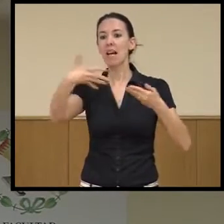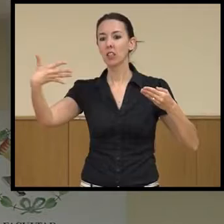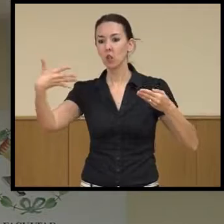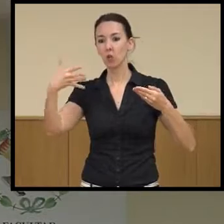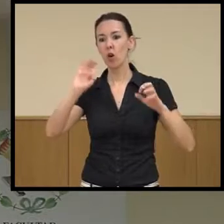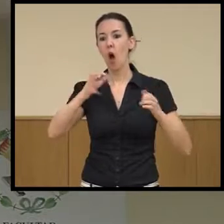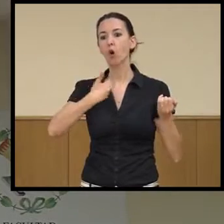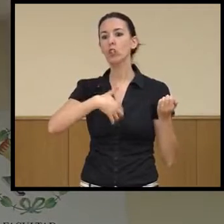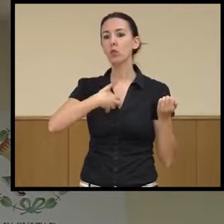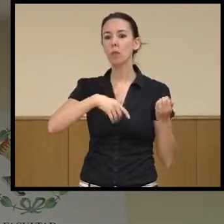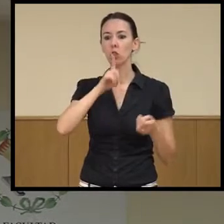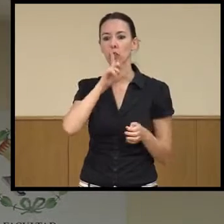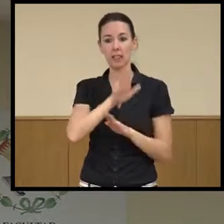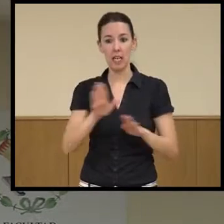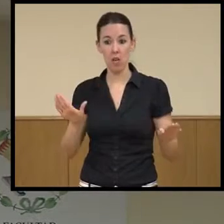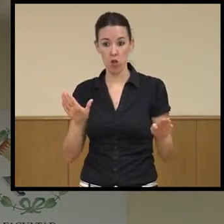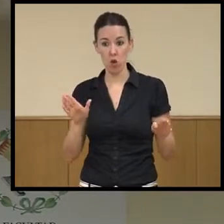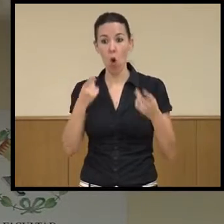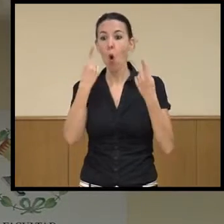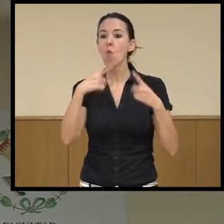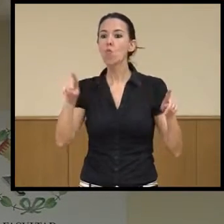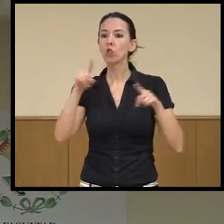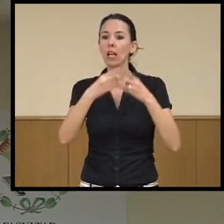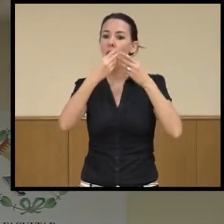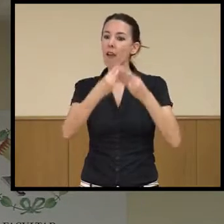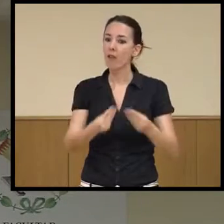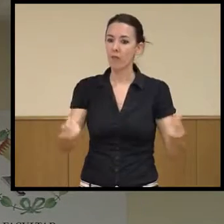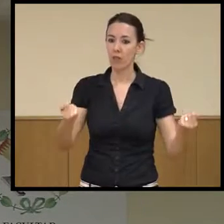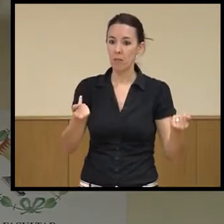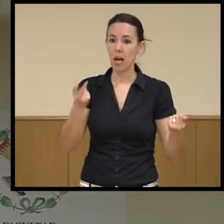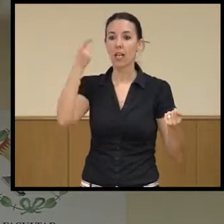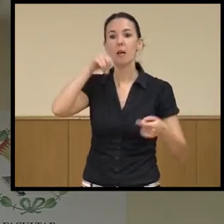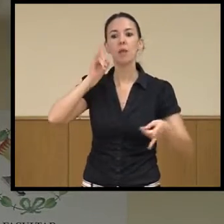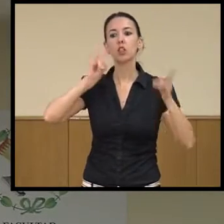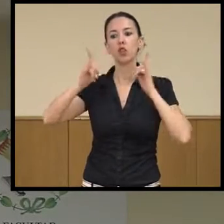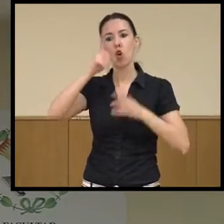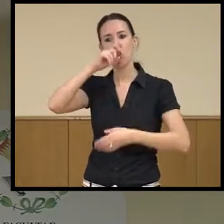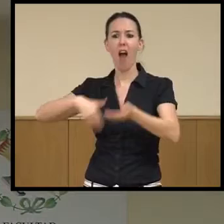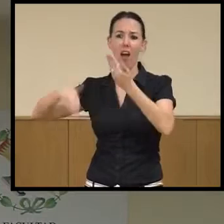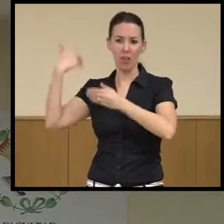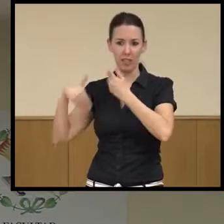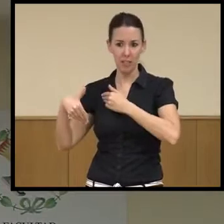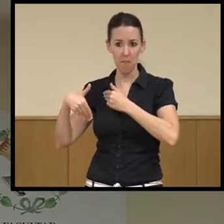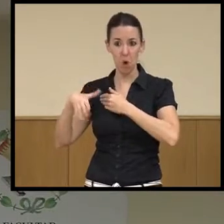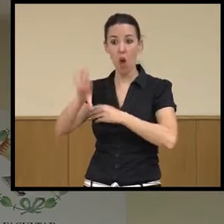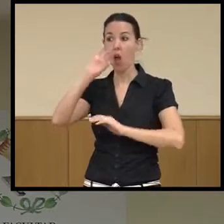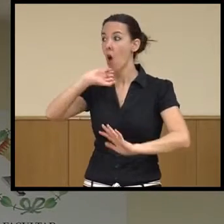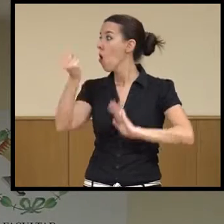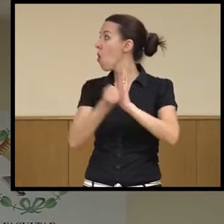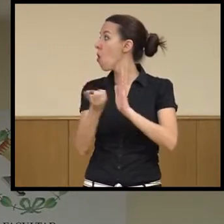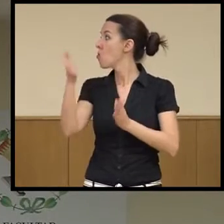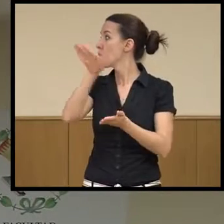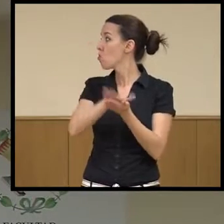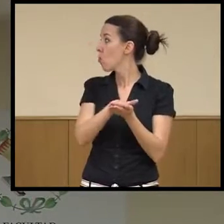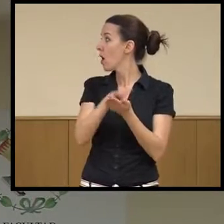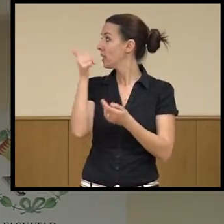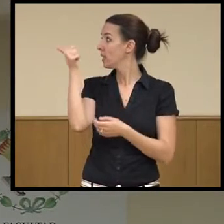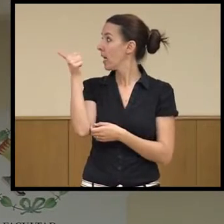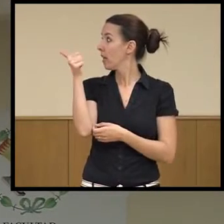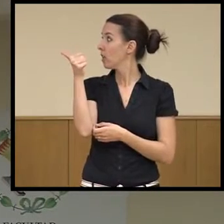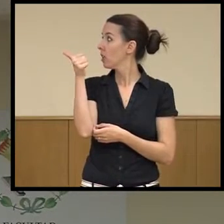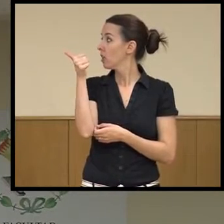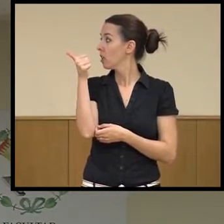instrumento en silencio. La música es efímera y además ya sonó hace tiempo. He elegido el emblema de la muerte de Peter Stingwick